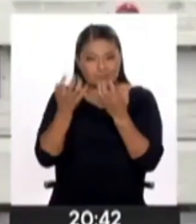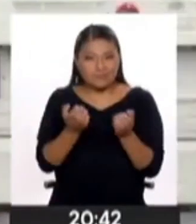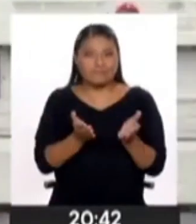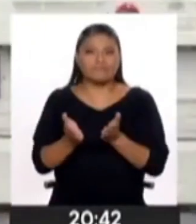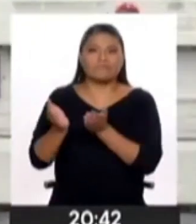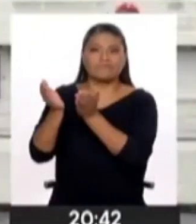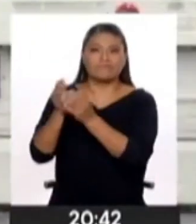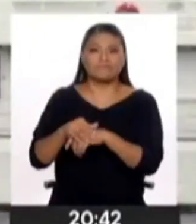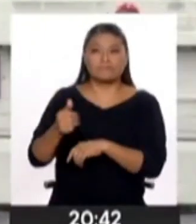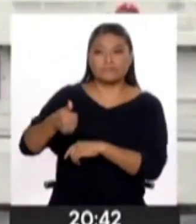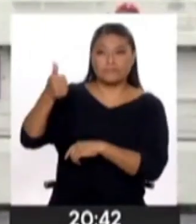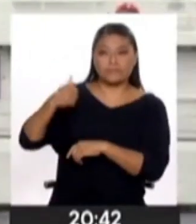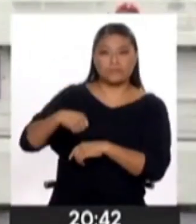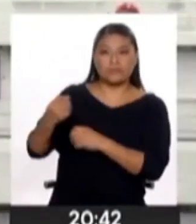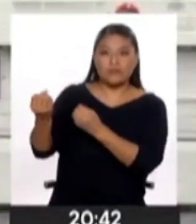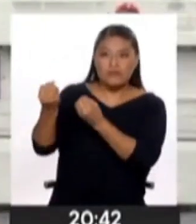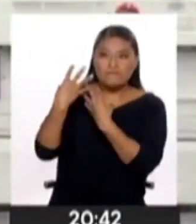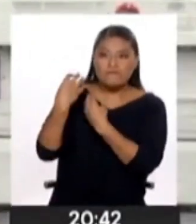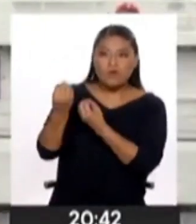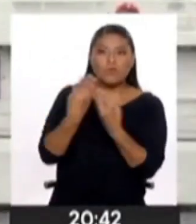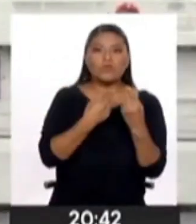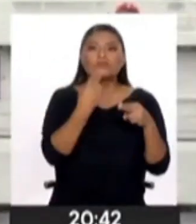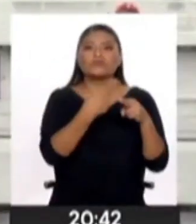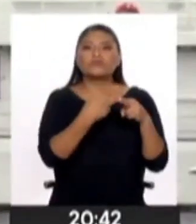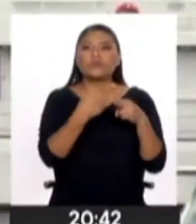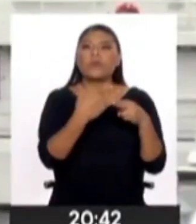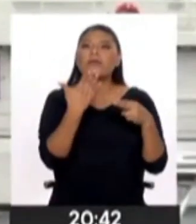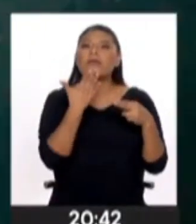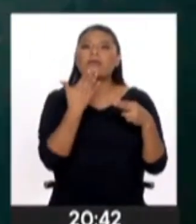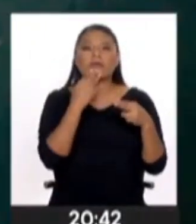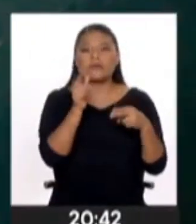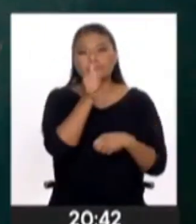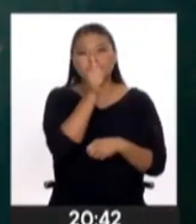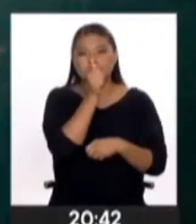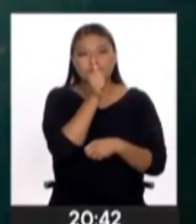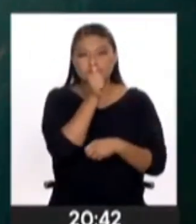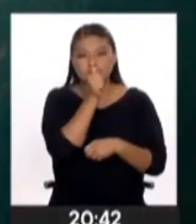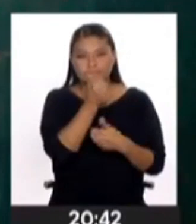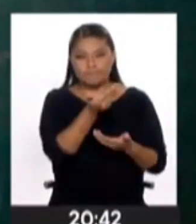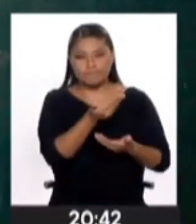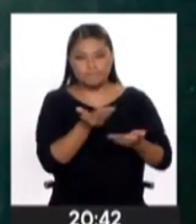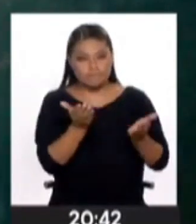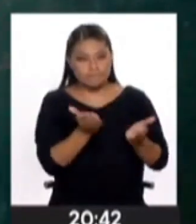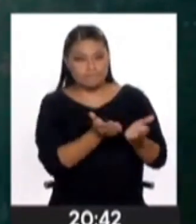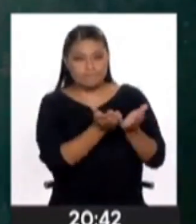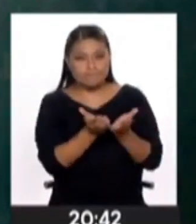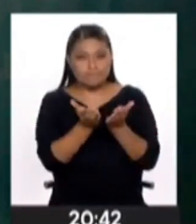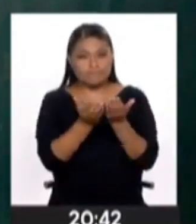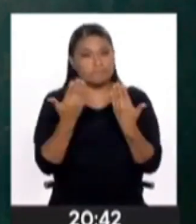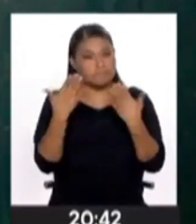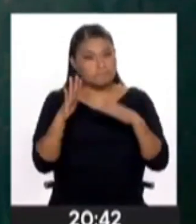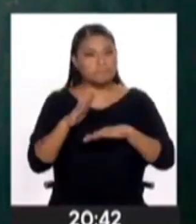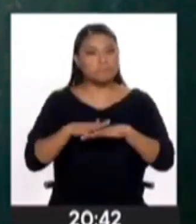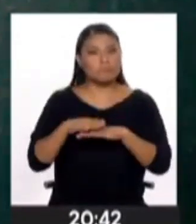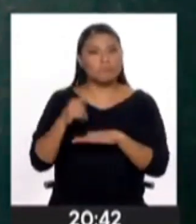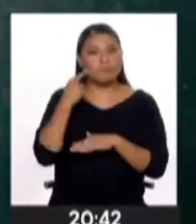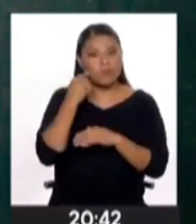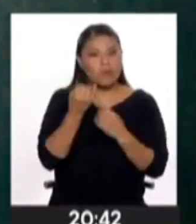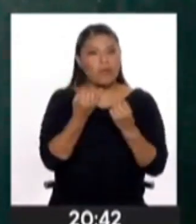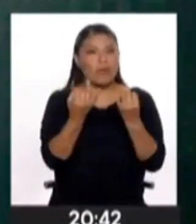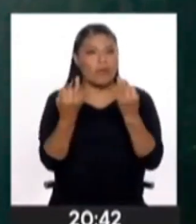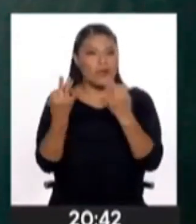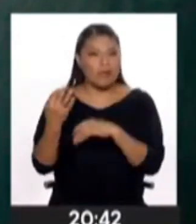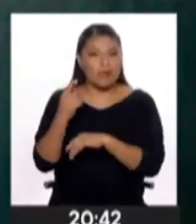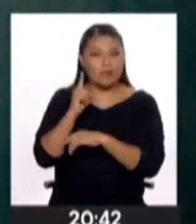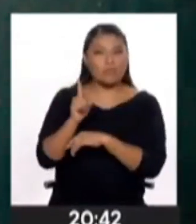pese a que las autoridades no han brindado pues los nombres de las personas que están a bordo de este sumergible, se presume que entre ellos esté